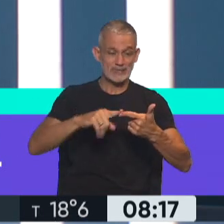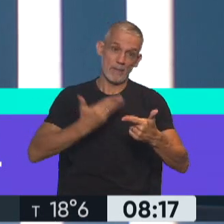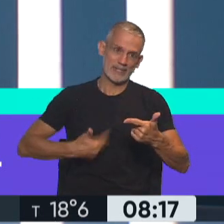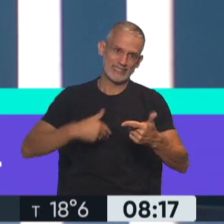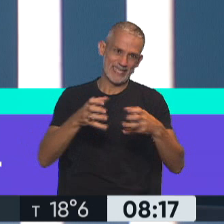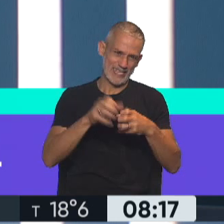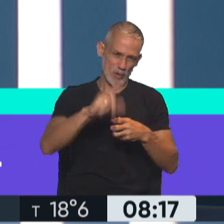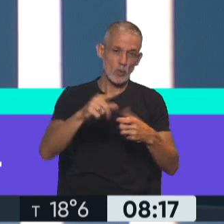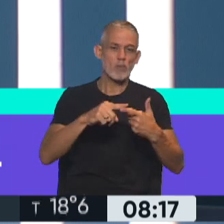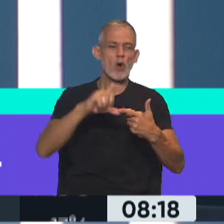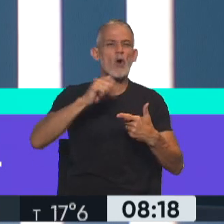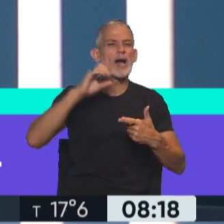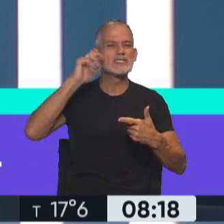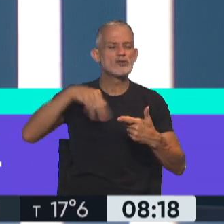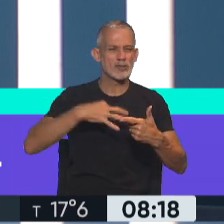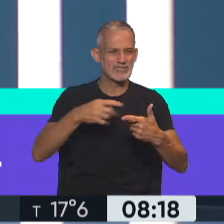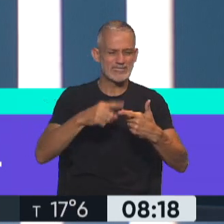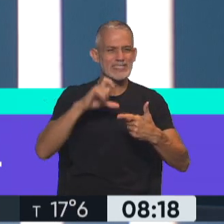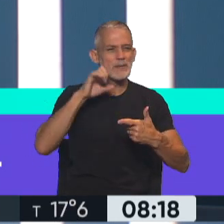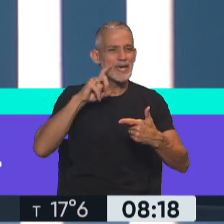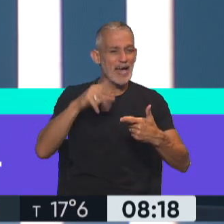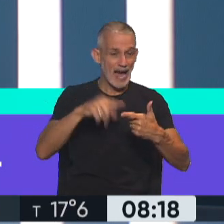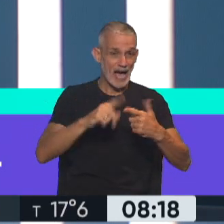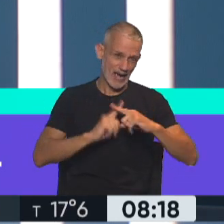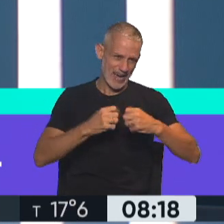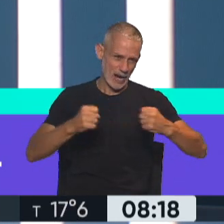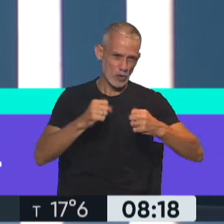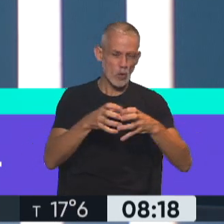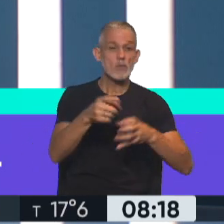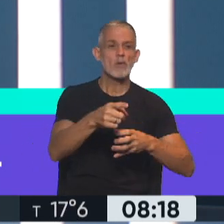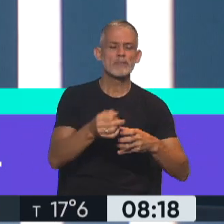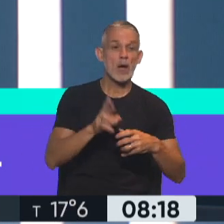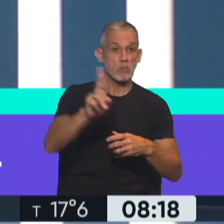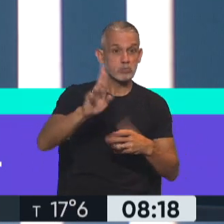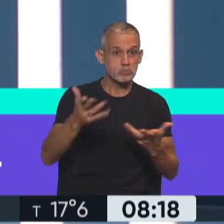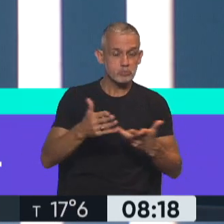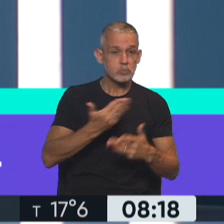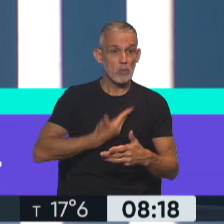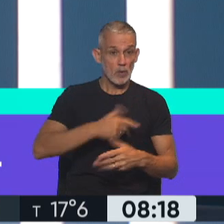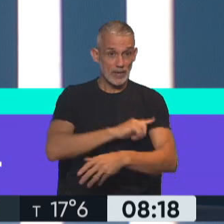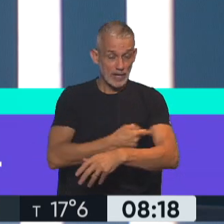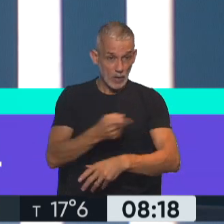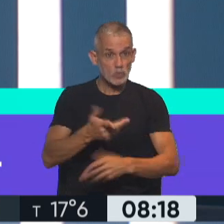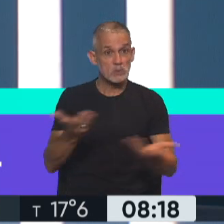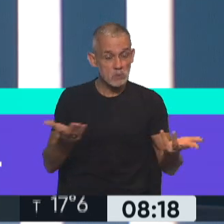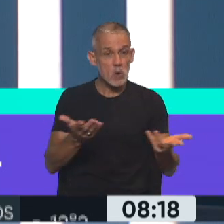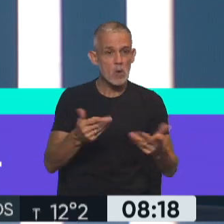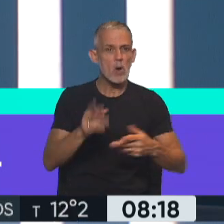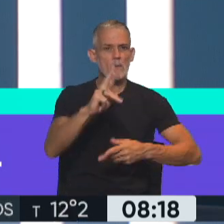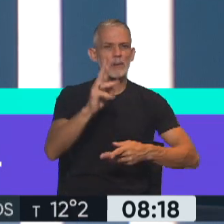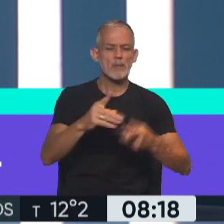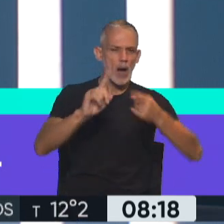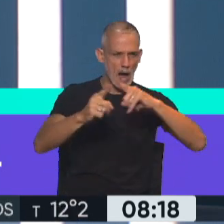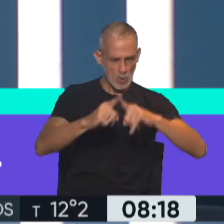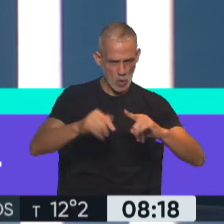de la bancada, y el resto de los diputados de la coalición cívica, autorizando al Ejecutivo a